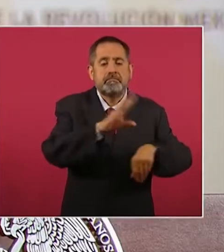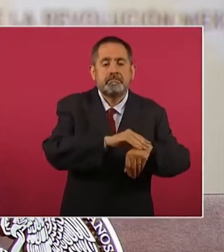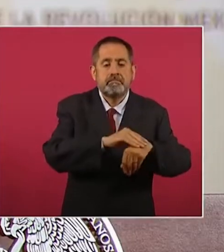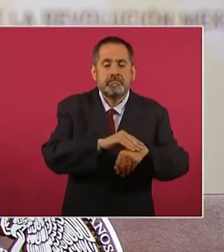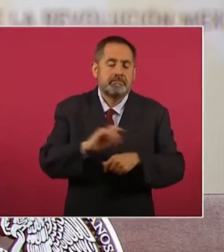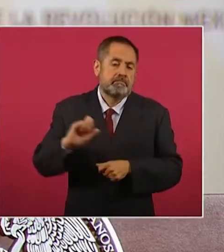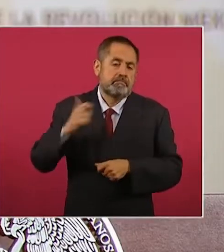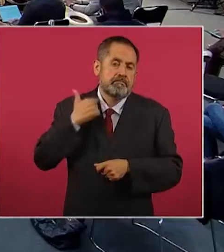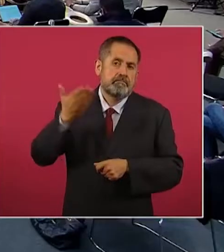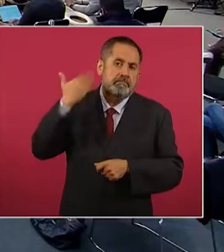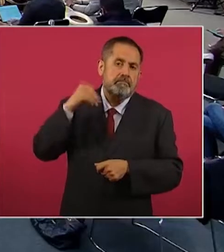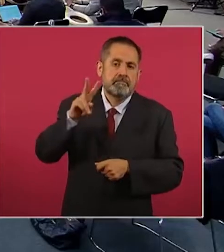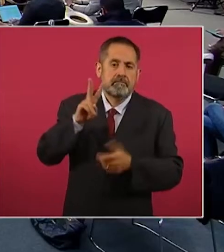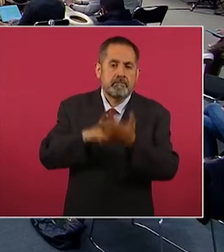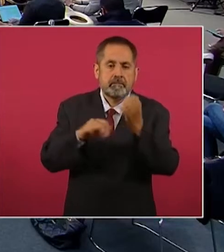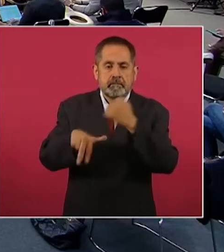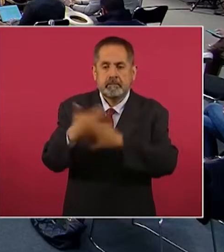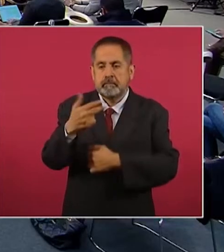en el 2003